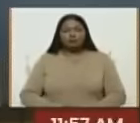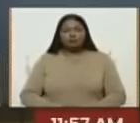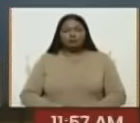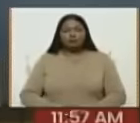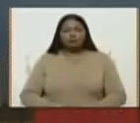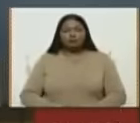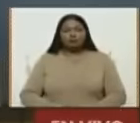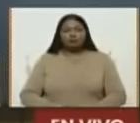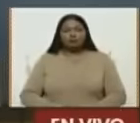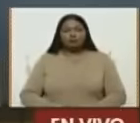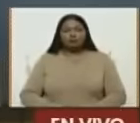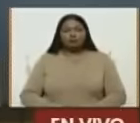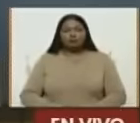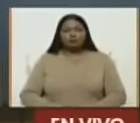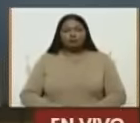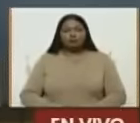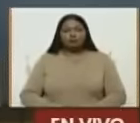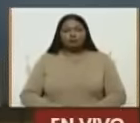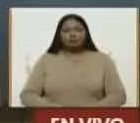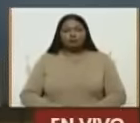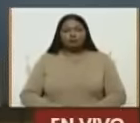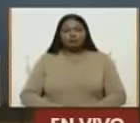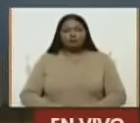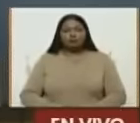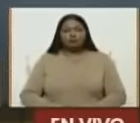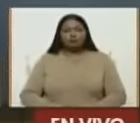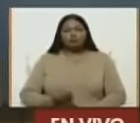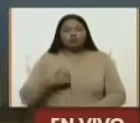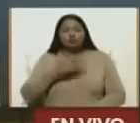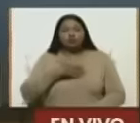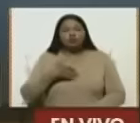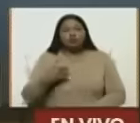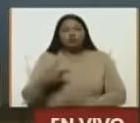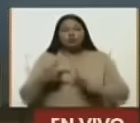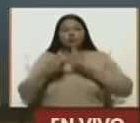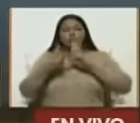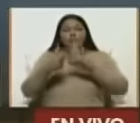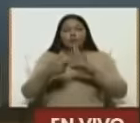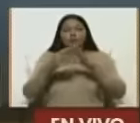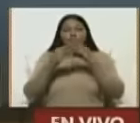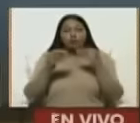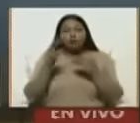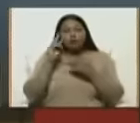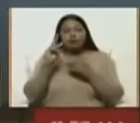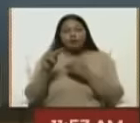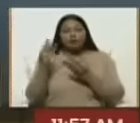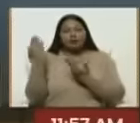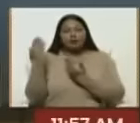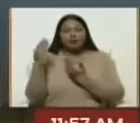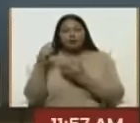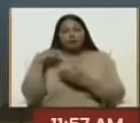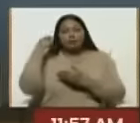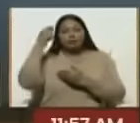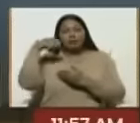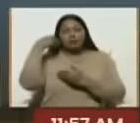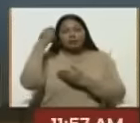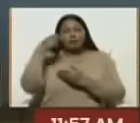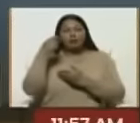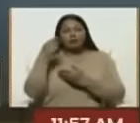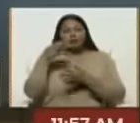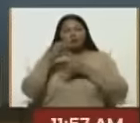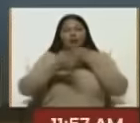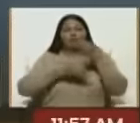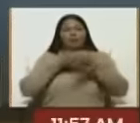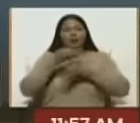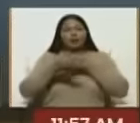Quisiera igualmente mostrar, para que todos viéramos, un video que nos habla de